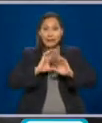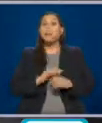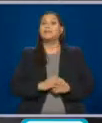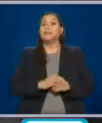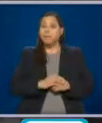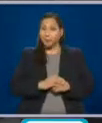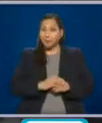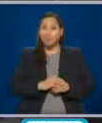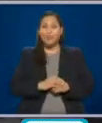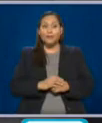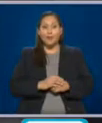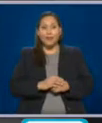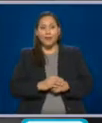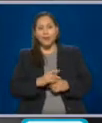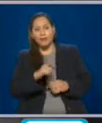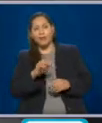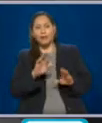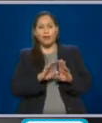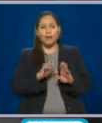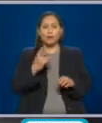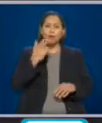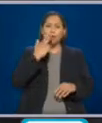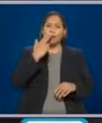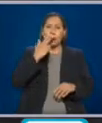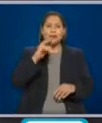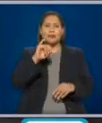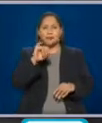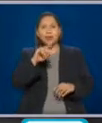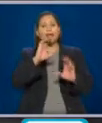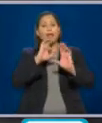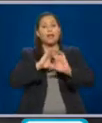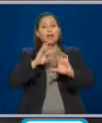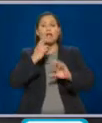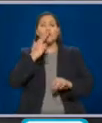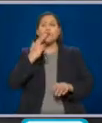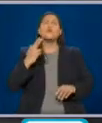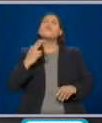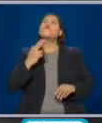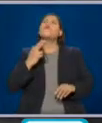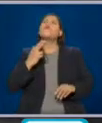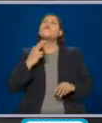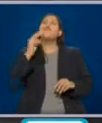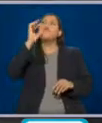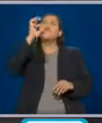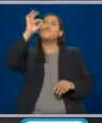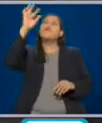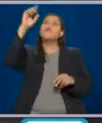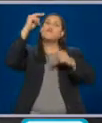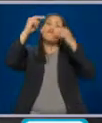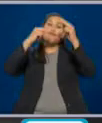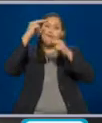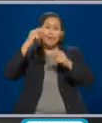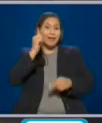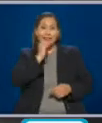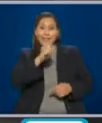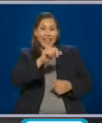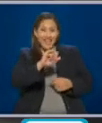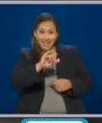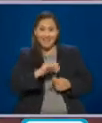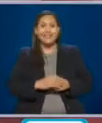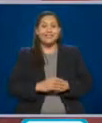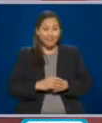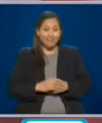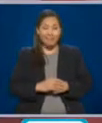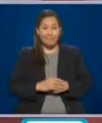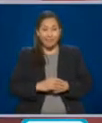le daba la fumada, ¿eh? No nada más era como el adorno, o sea, la Y luego fuma. cantaba y salía el humo. Sí. Yo lo he intentado alguna vez y no puedo. Oye, pero Muy le